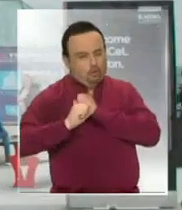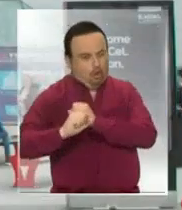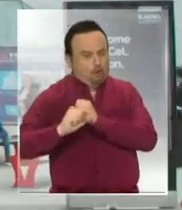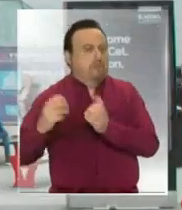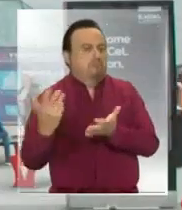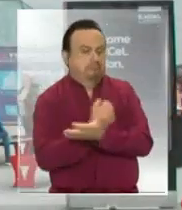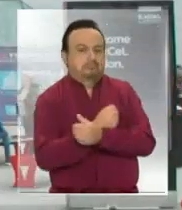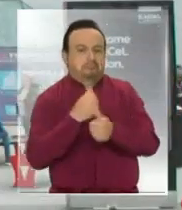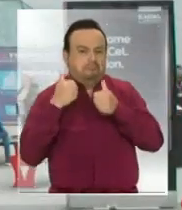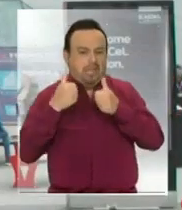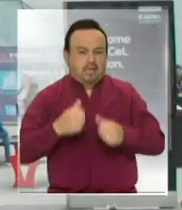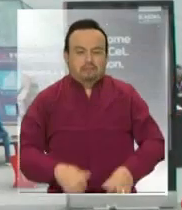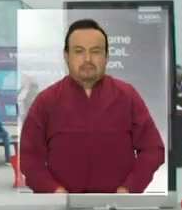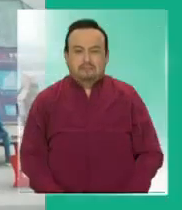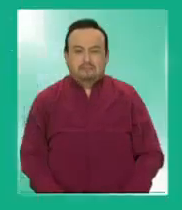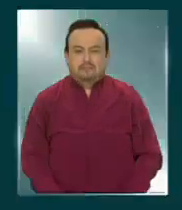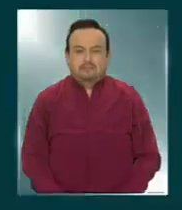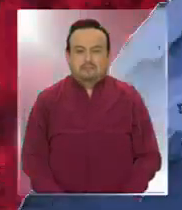pandemia.